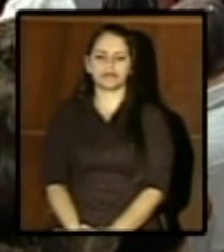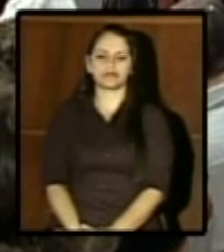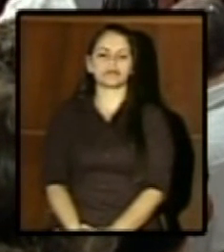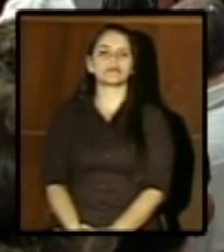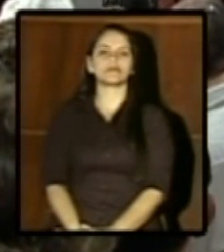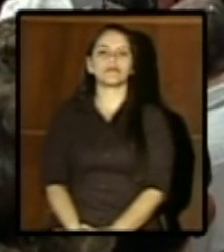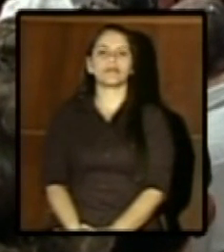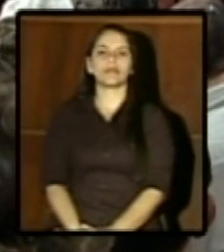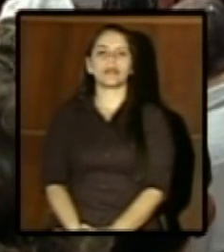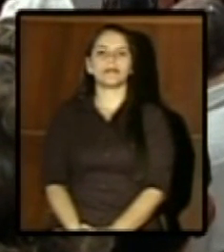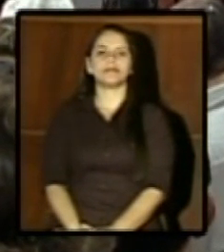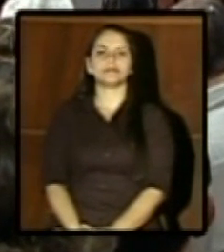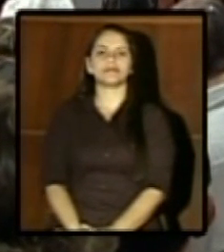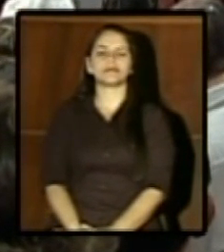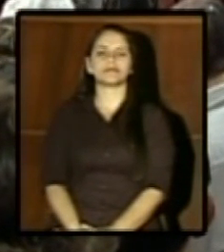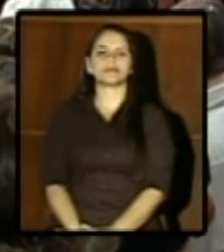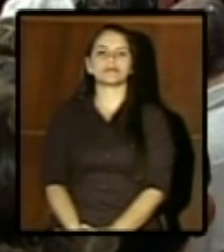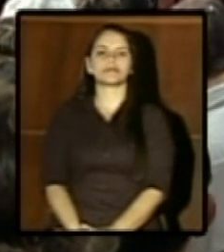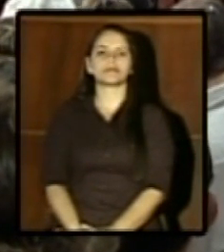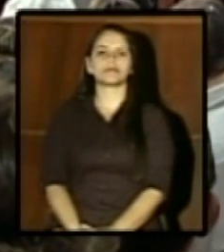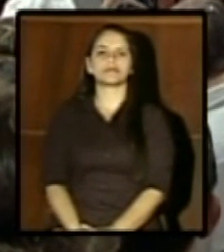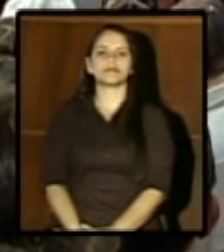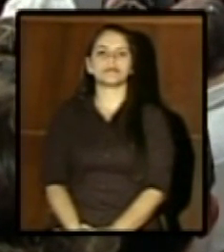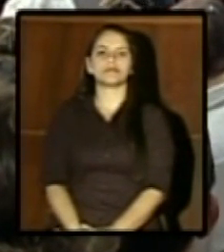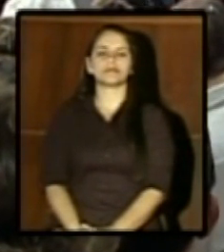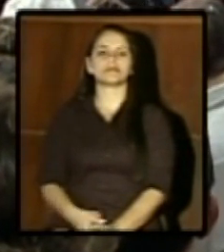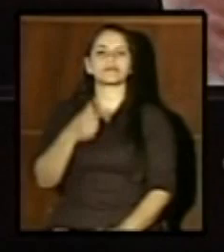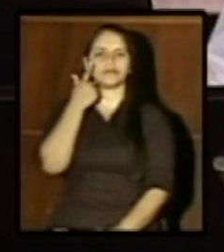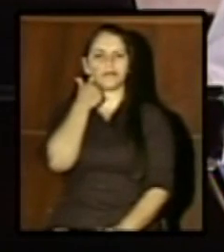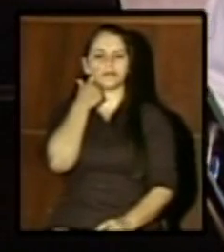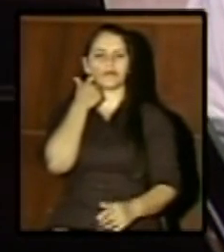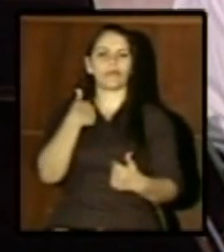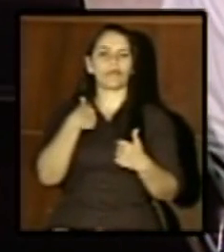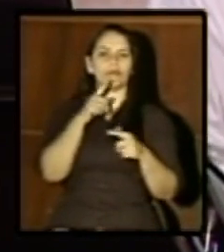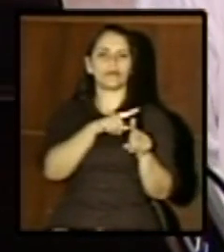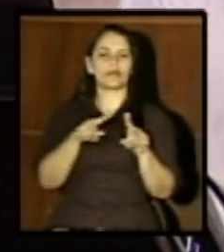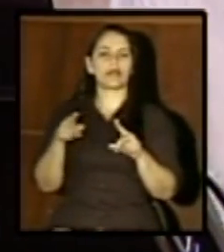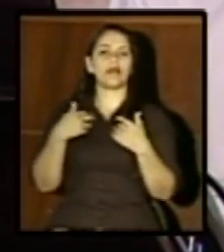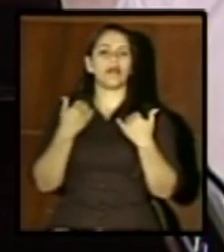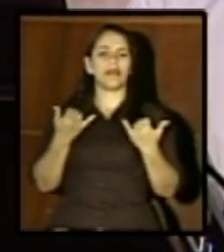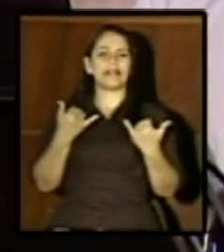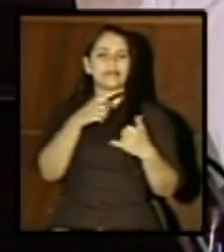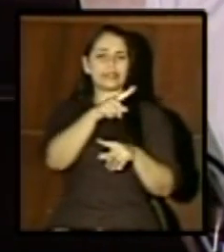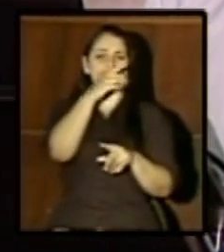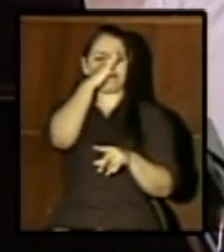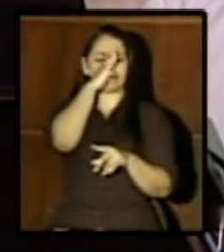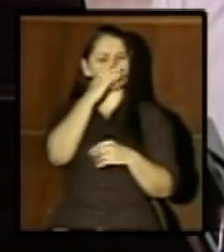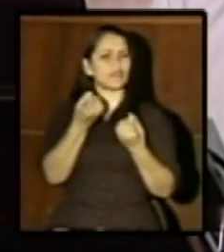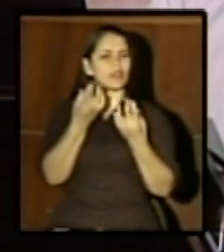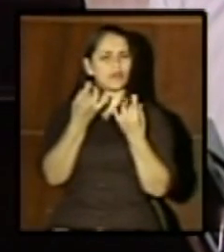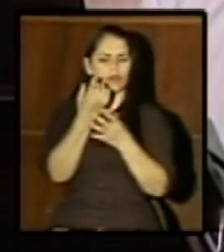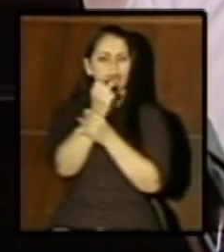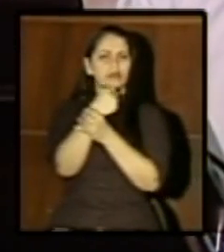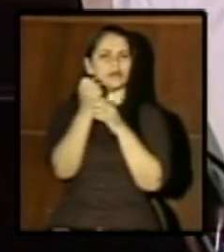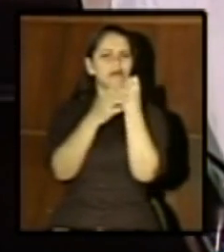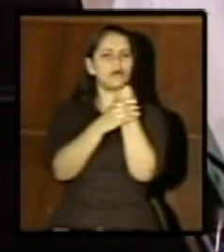Ante esta inquietud, pues imagínense el vasto océano que tenemos de causas y orígenes para que se